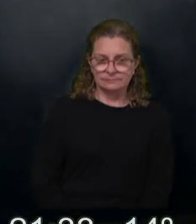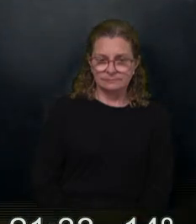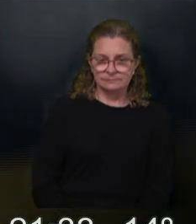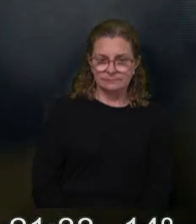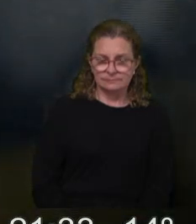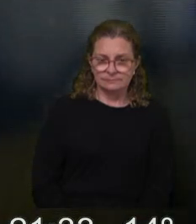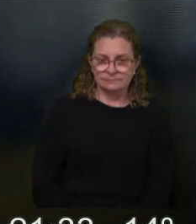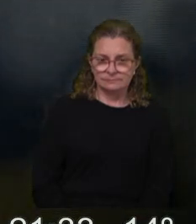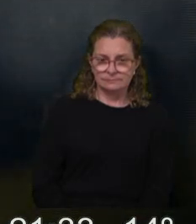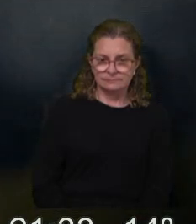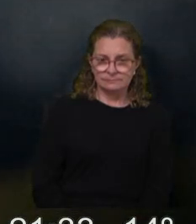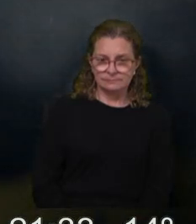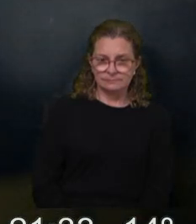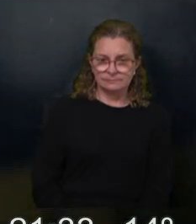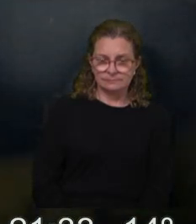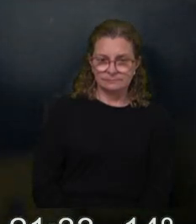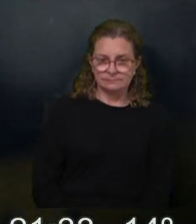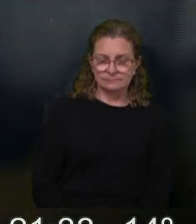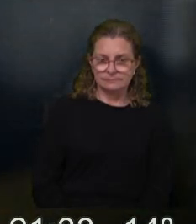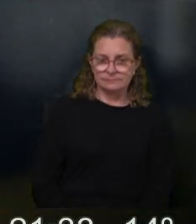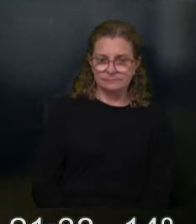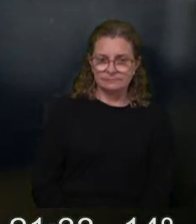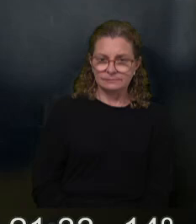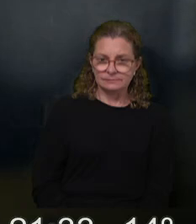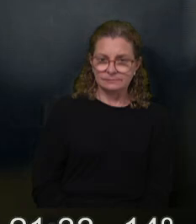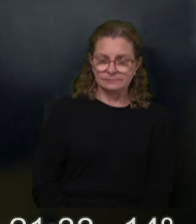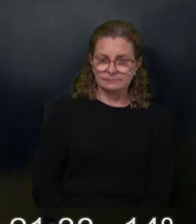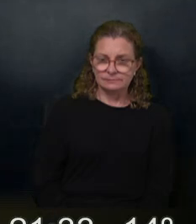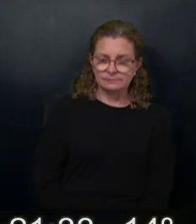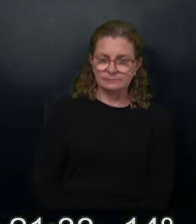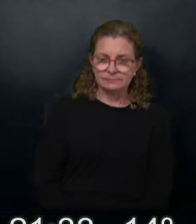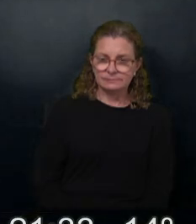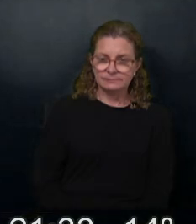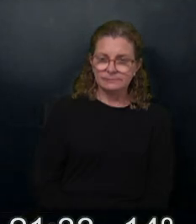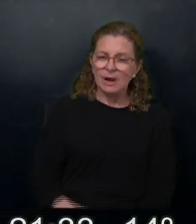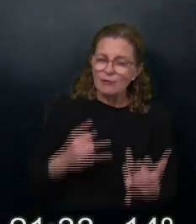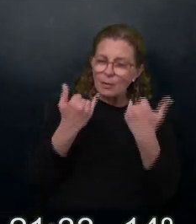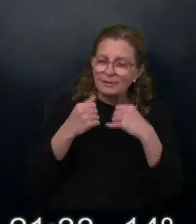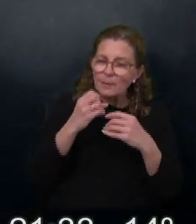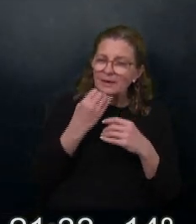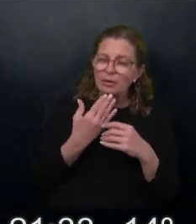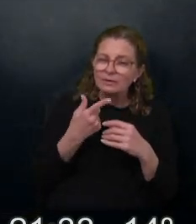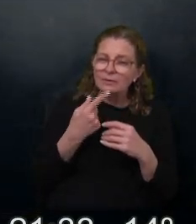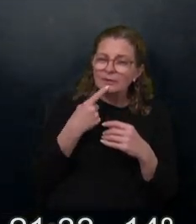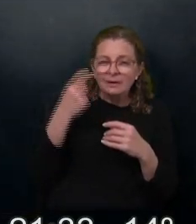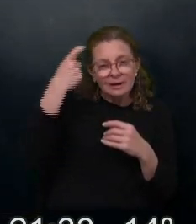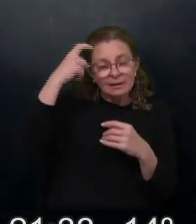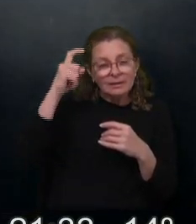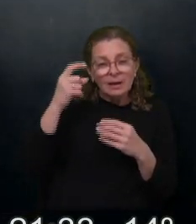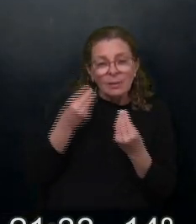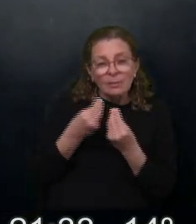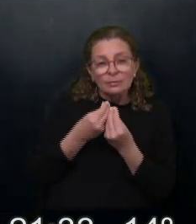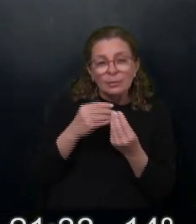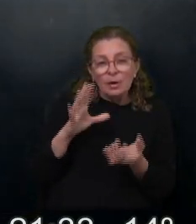hay por este barrio que roban y salen corriendo? Un poquito más específica. Cuanta más información va a ser mejor. Igual vaya haciéndose la idea de que como mucho